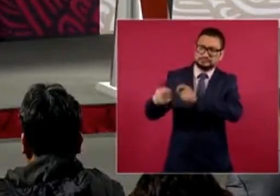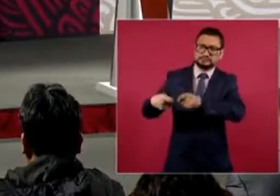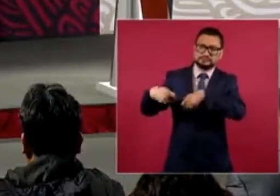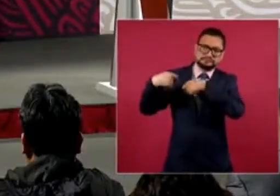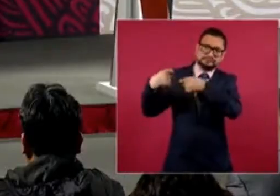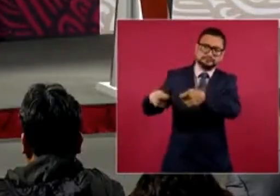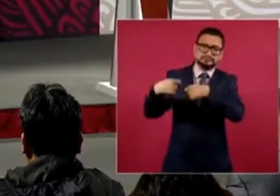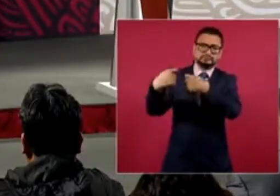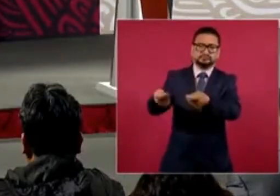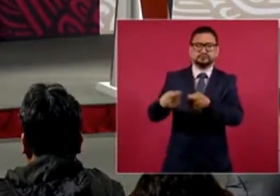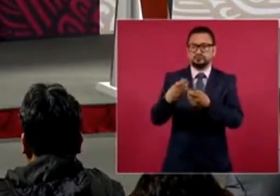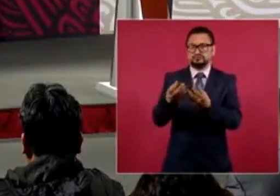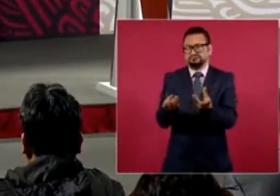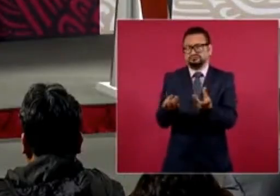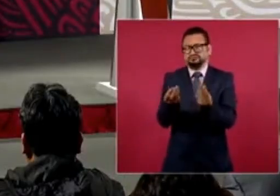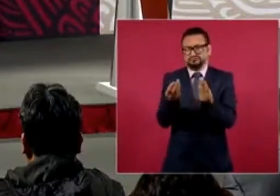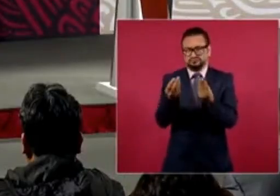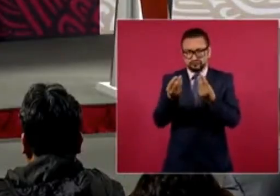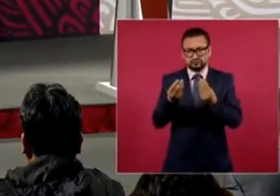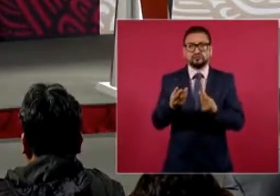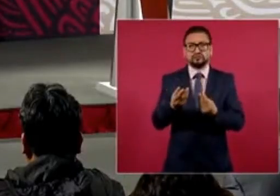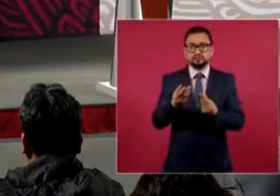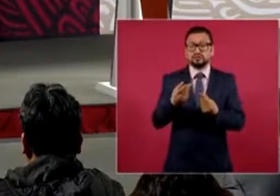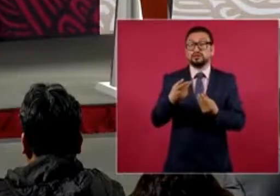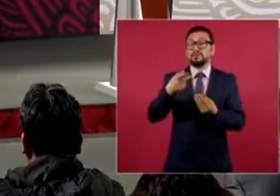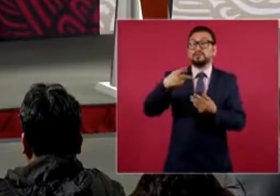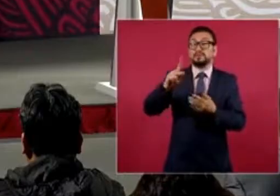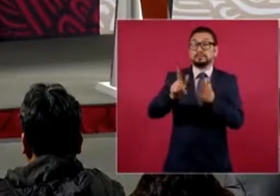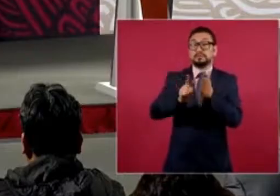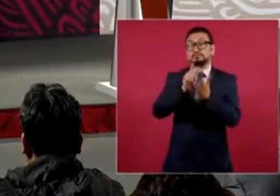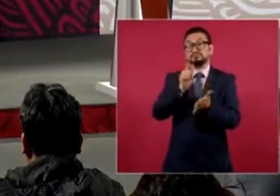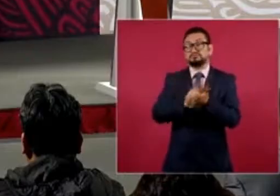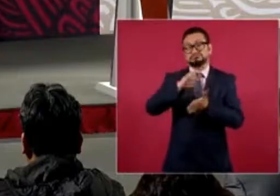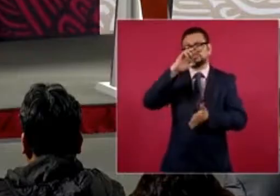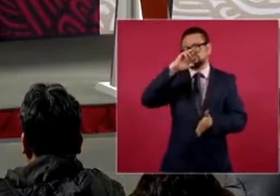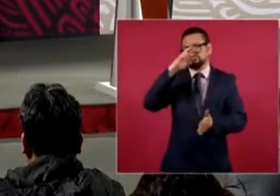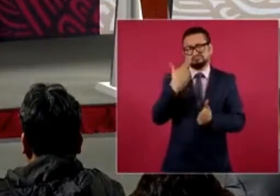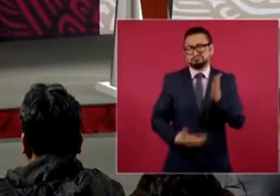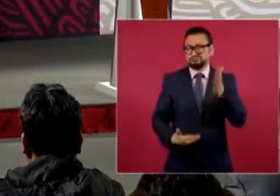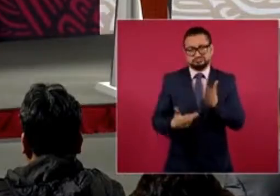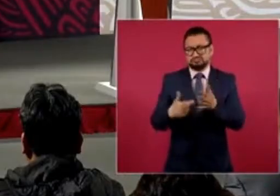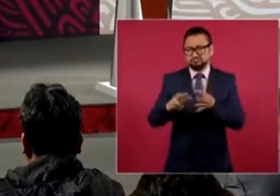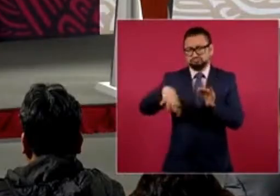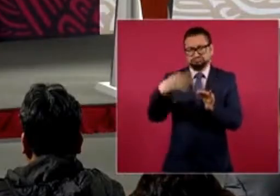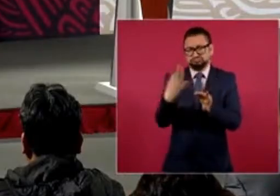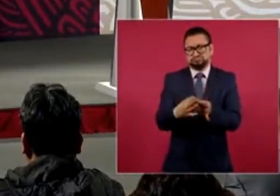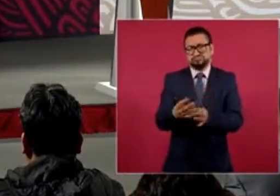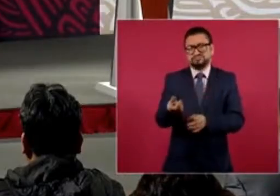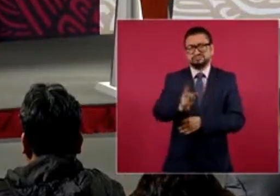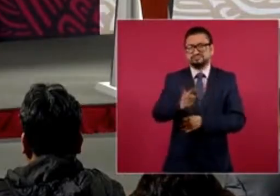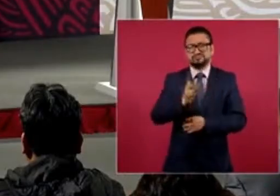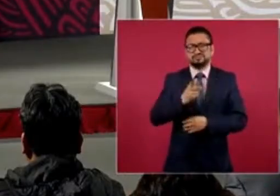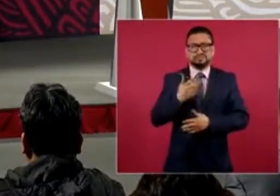muchos, no se cumplió con la legalidad y